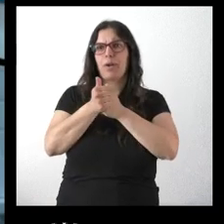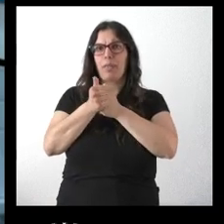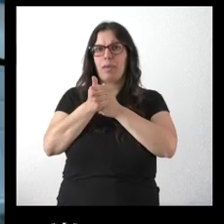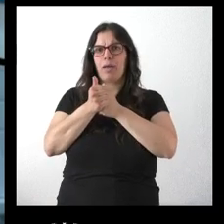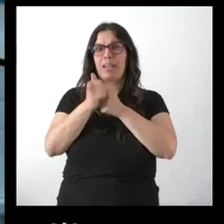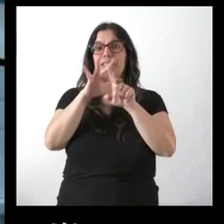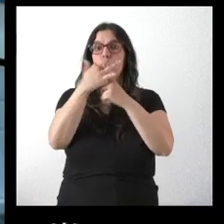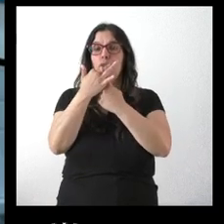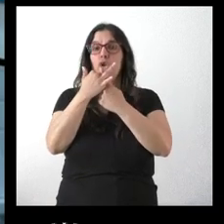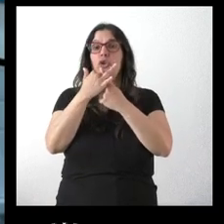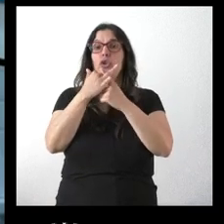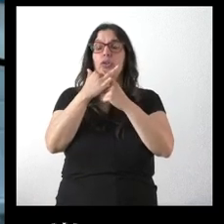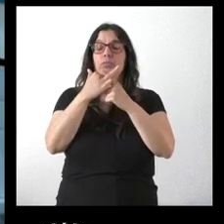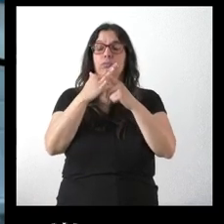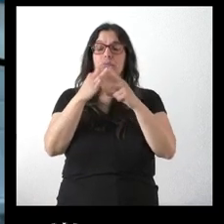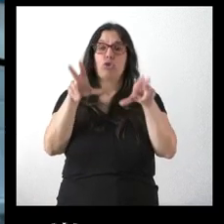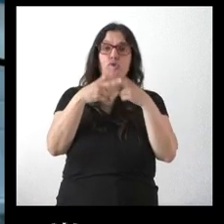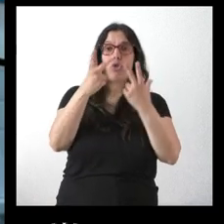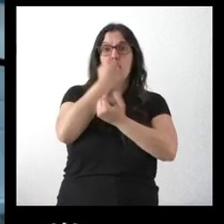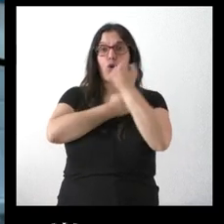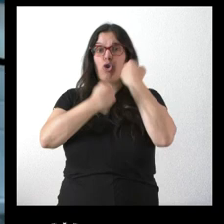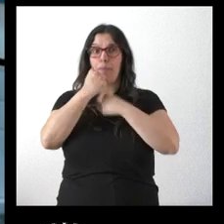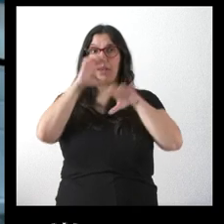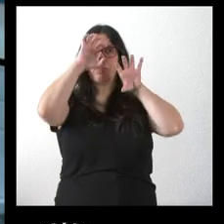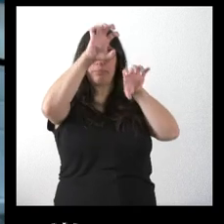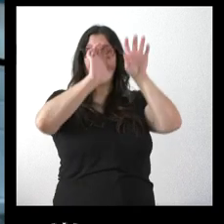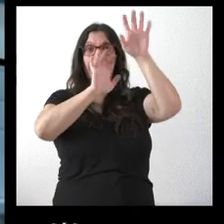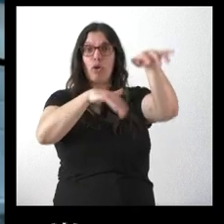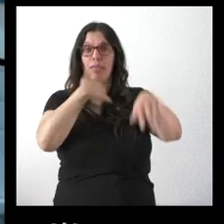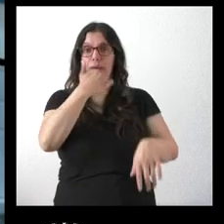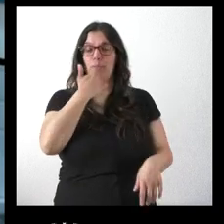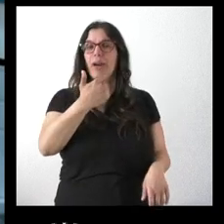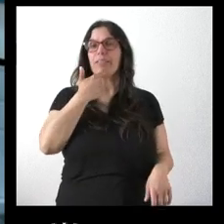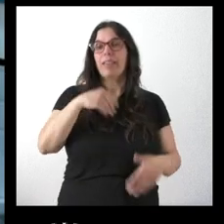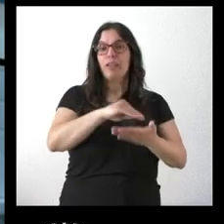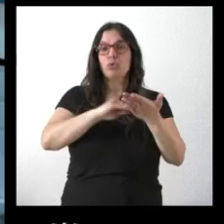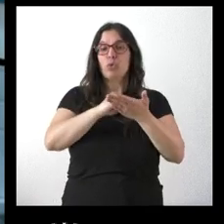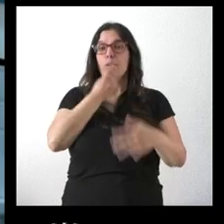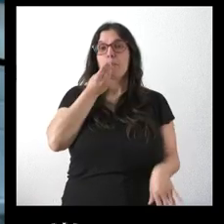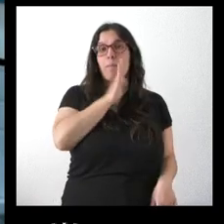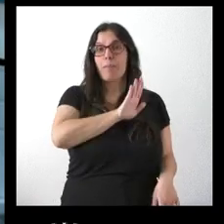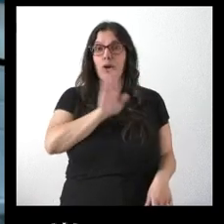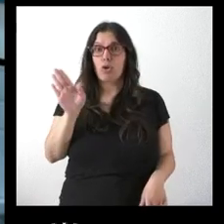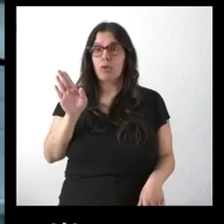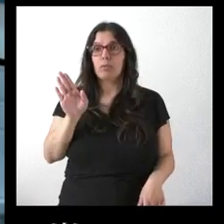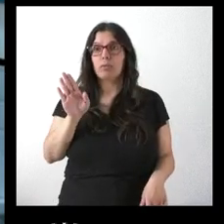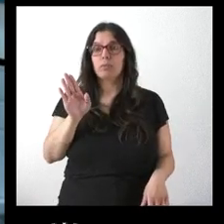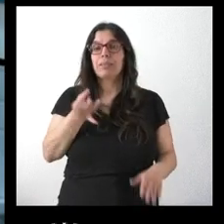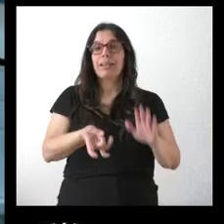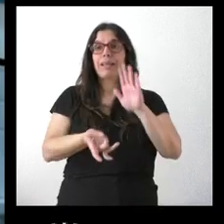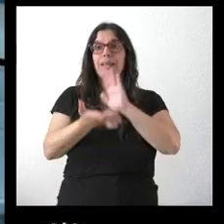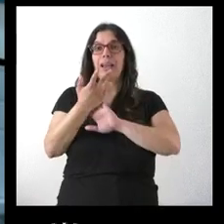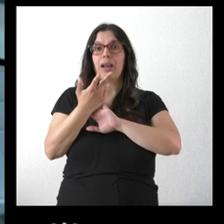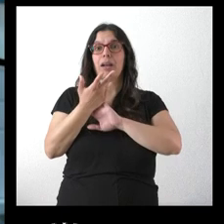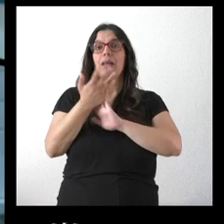socioeconómica de León y Zamora. Proponen como solución más eficaz las dos nuevas, que se creen dos